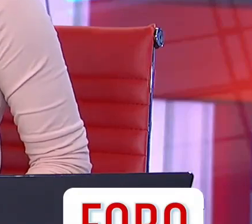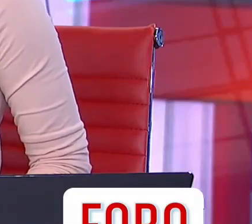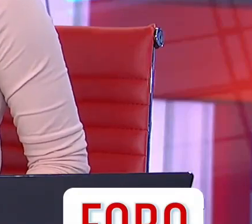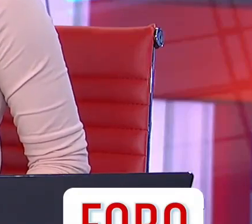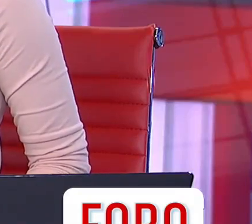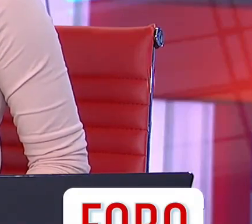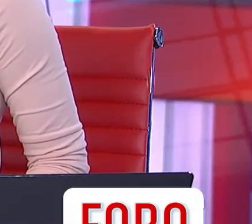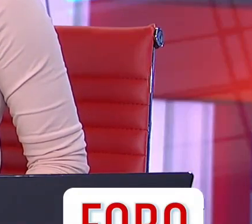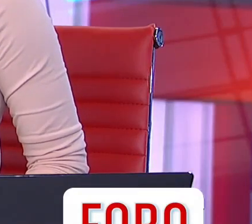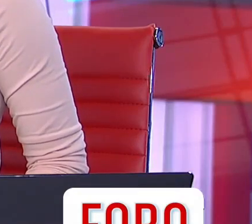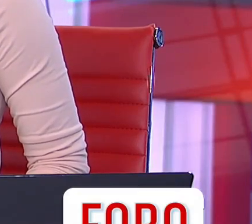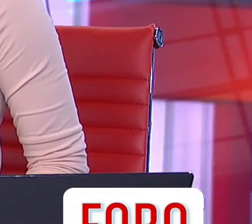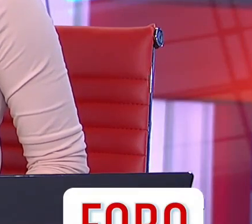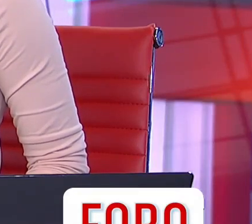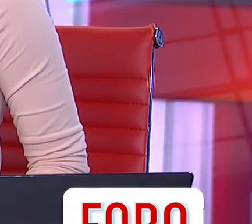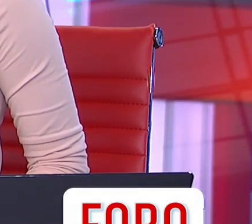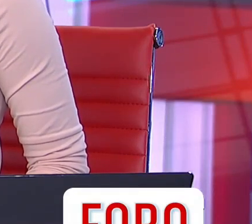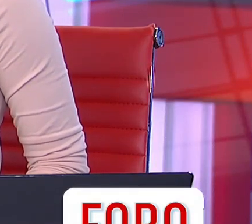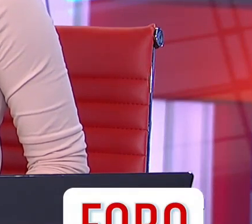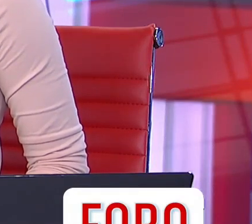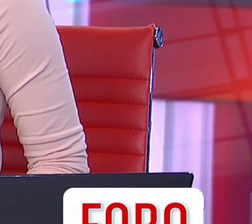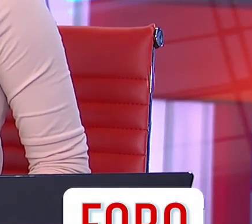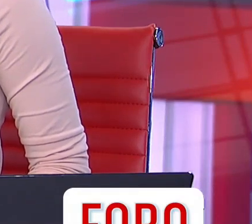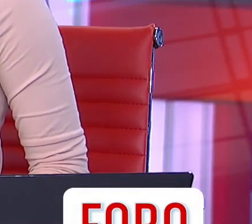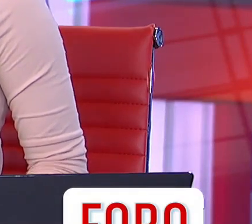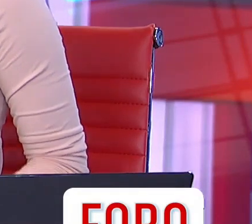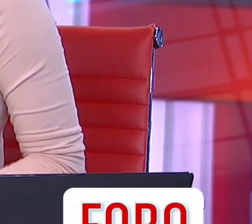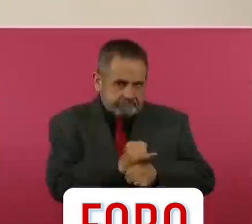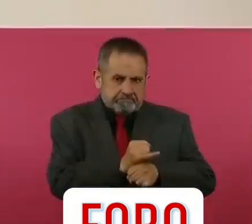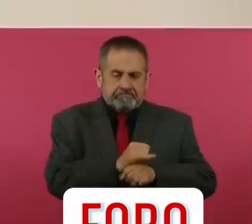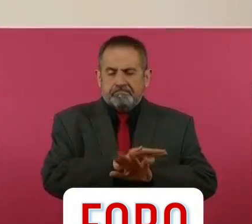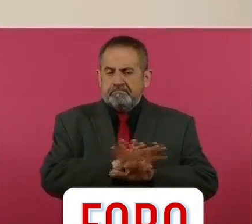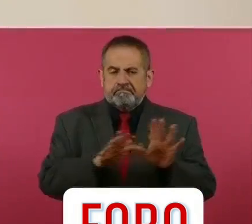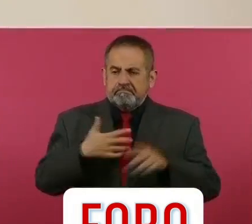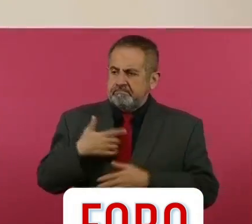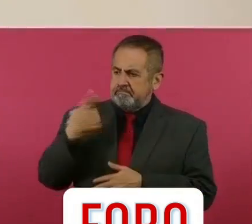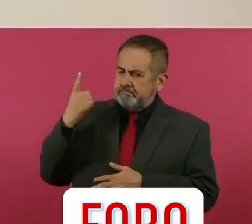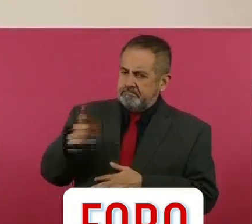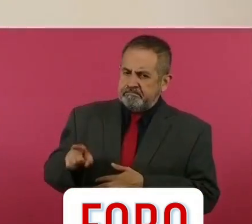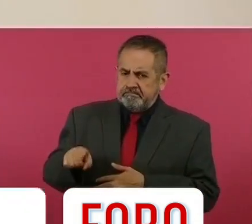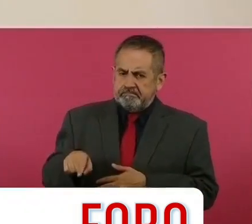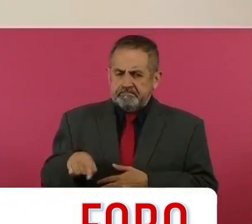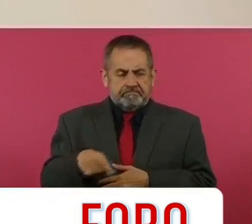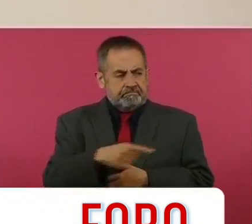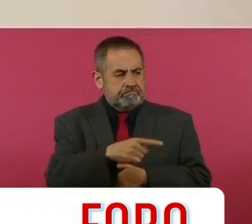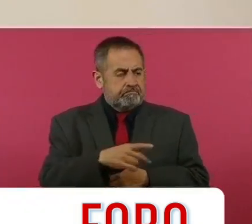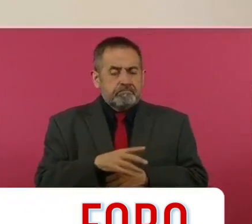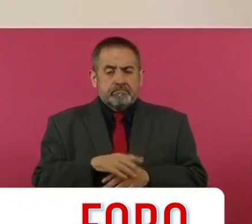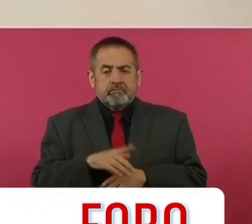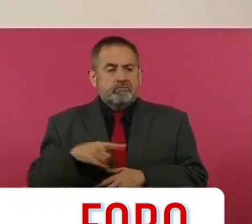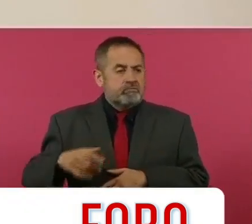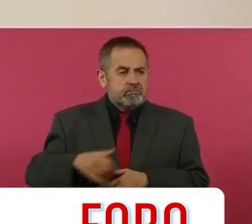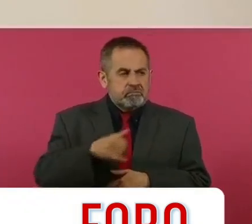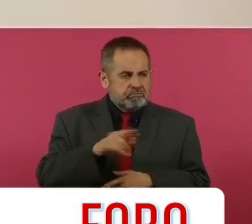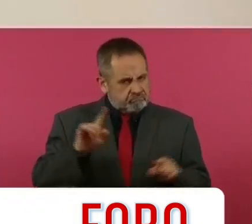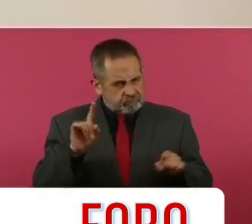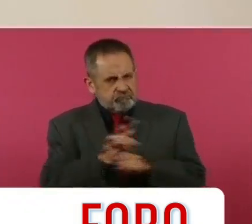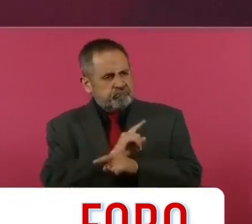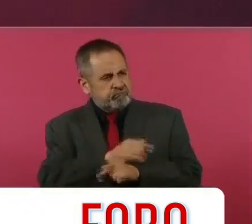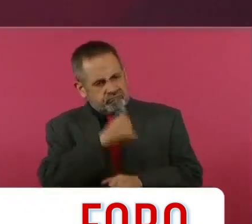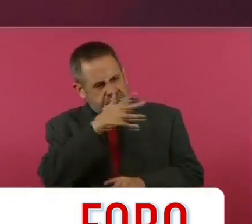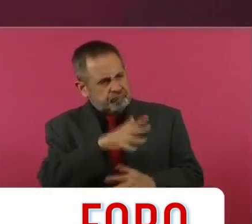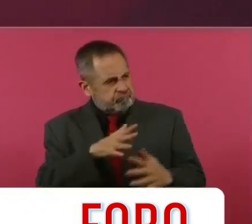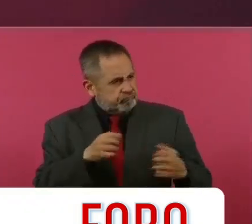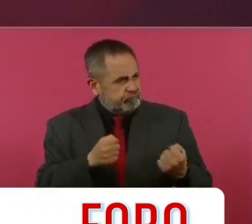Sobre estos hechos, Rosa Isela Rodríguez, secretaria de Seguridad y Protección Ciudadana, informó esta mañana que los manifestantes exigían